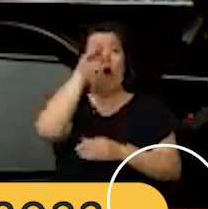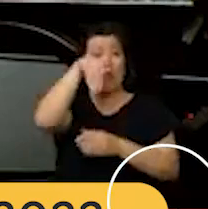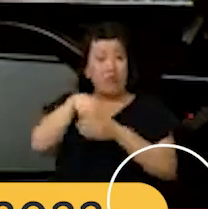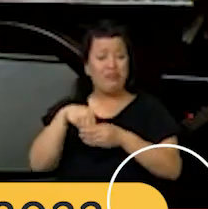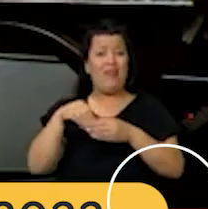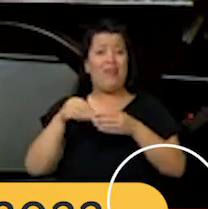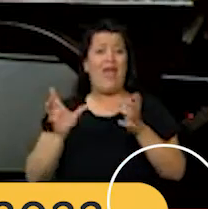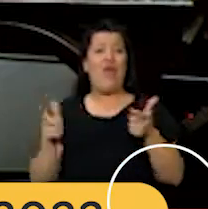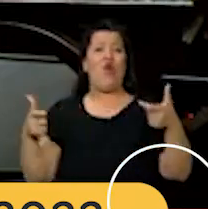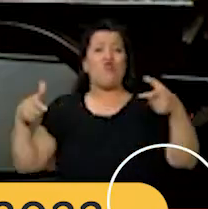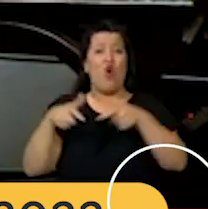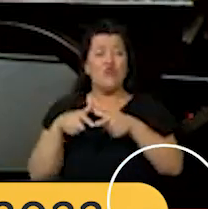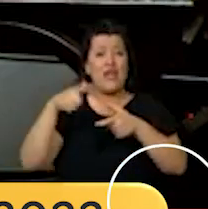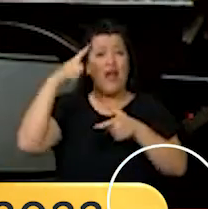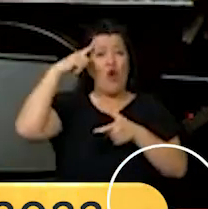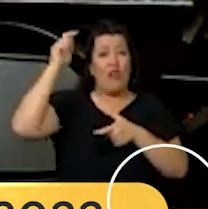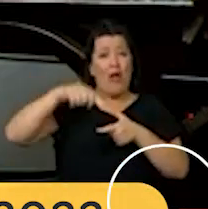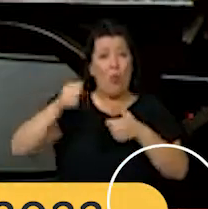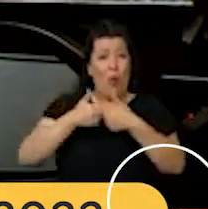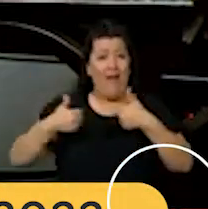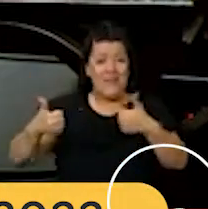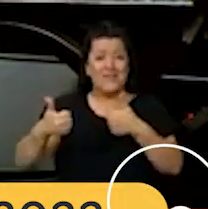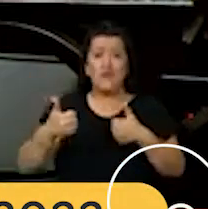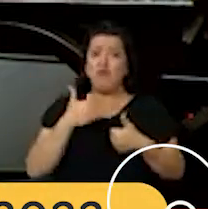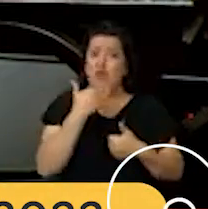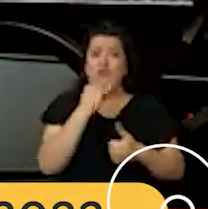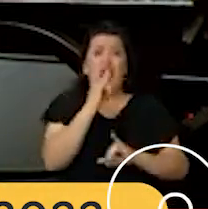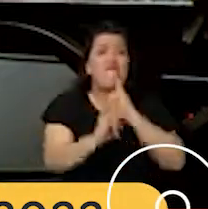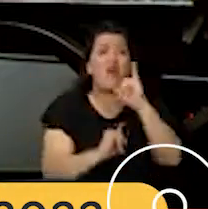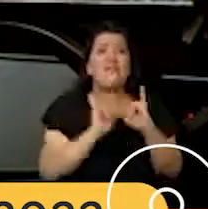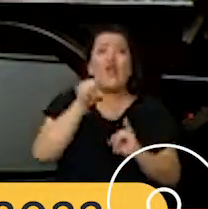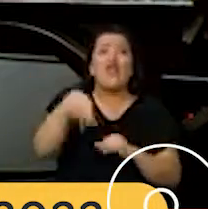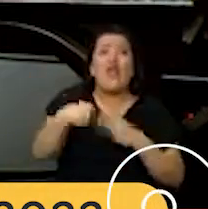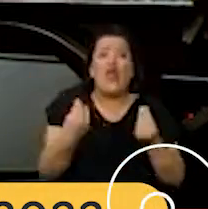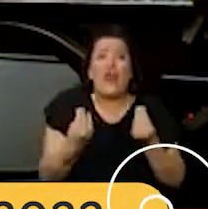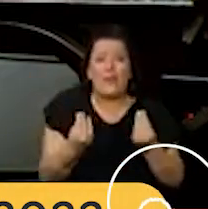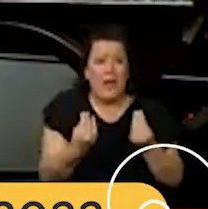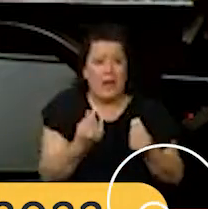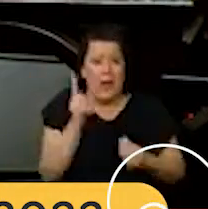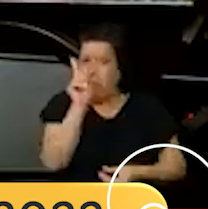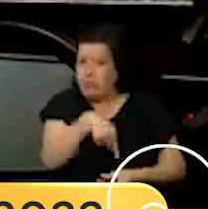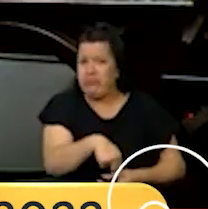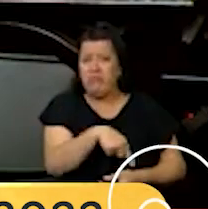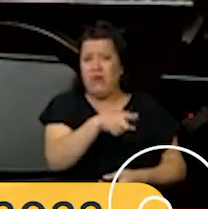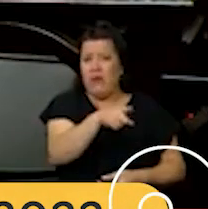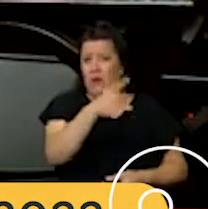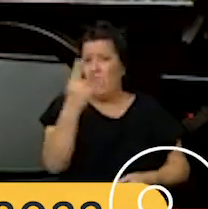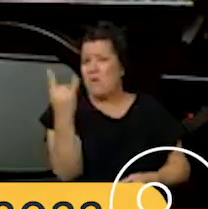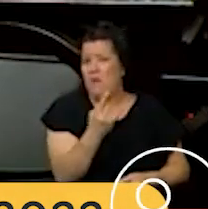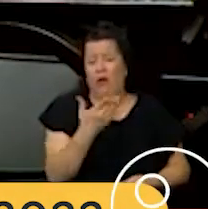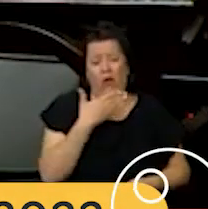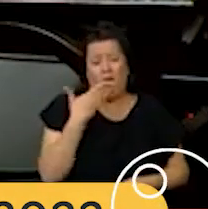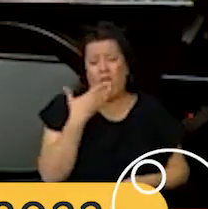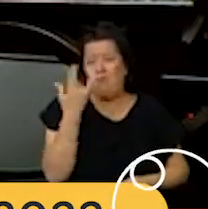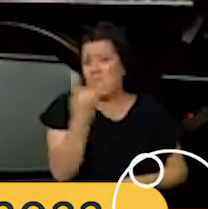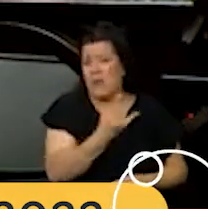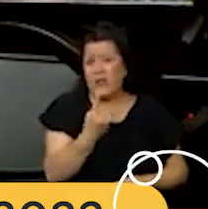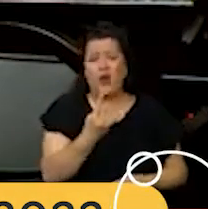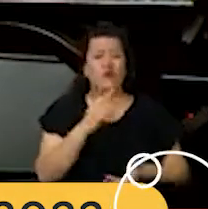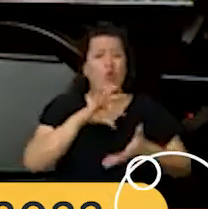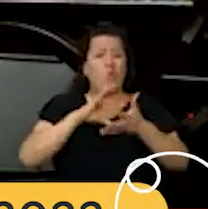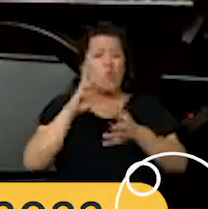Magistratura. Yo no sé dónde basará sus informaciones, que son mentirosas, que lo único que intenta es